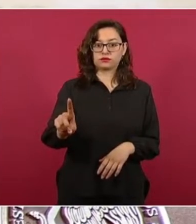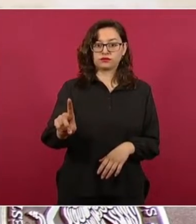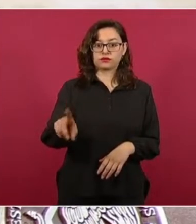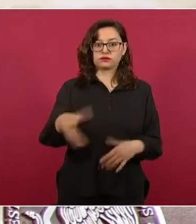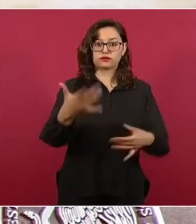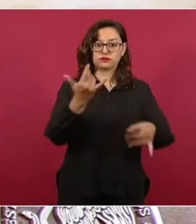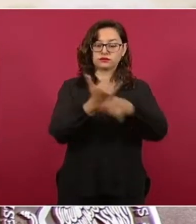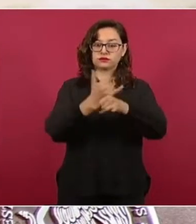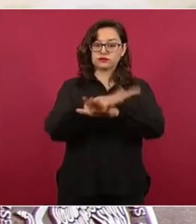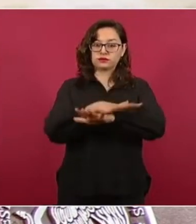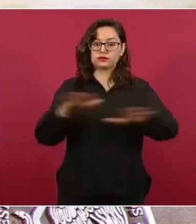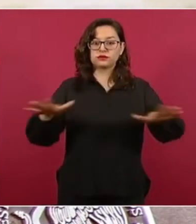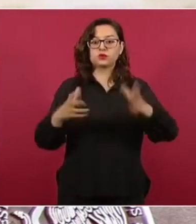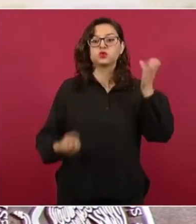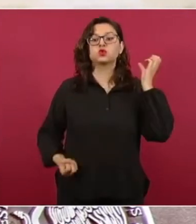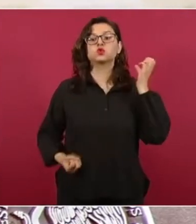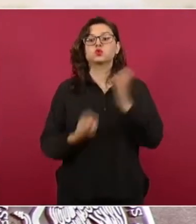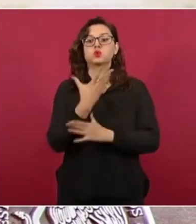unas mejoras